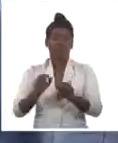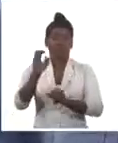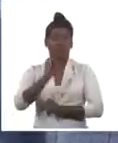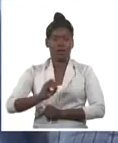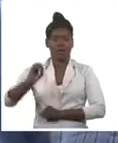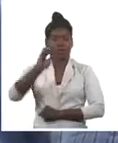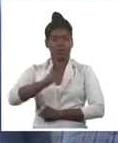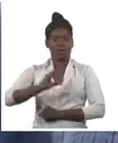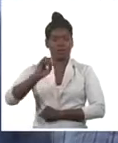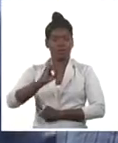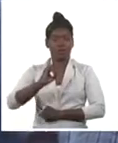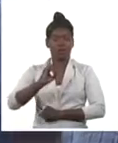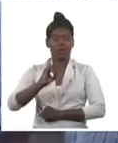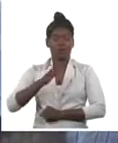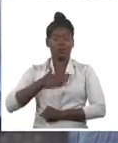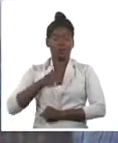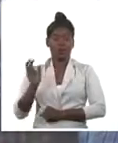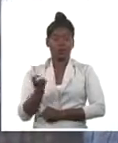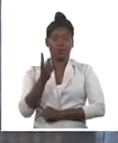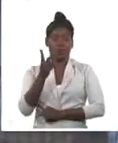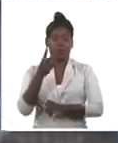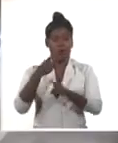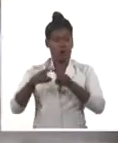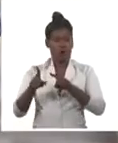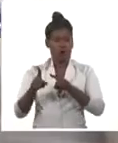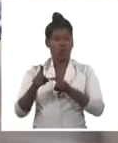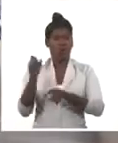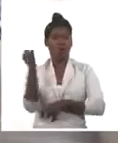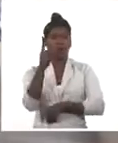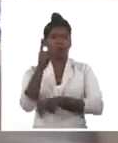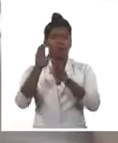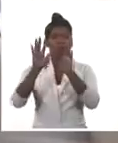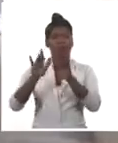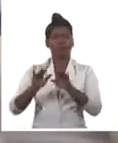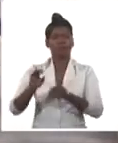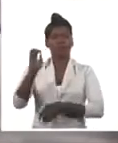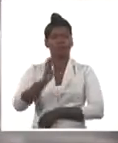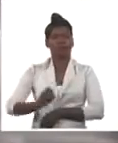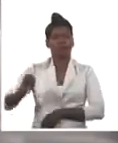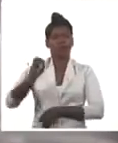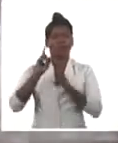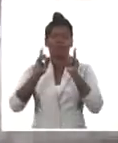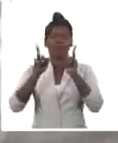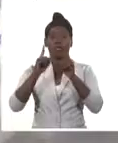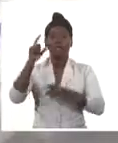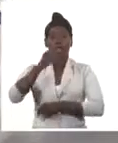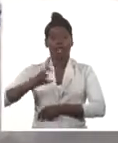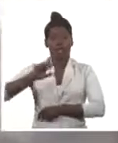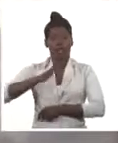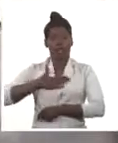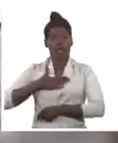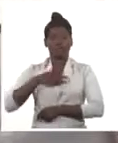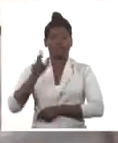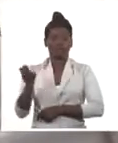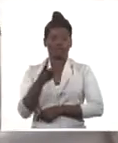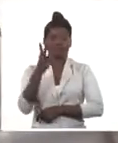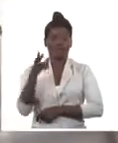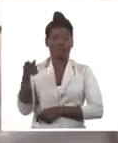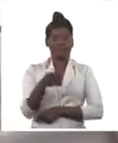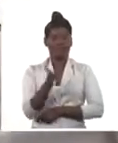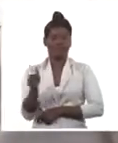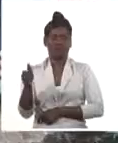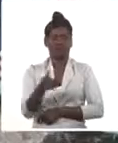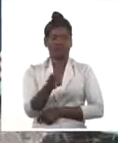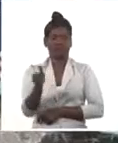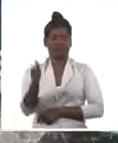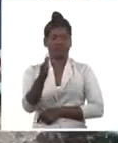del Partido, Roberto Morales Ojeda, y el primer secretario de la organización política en Camagüey, Federico Hernández